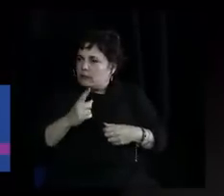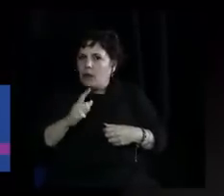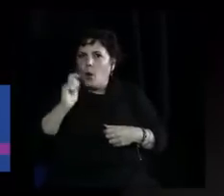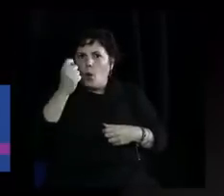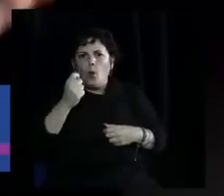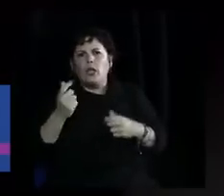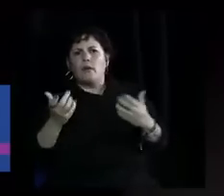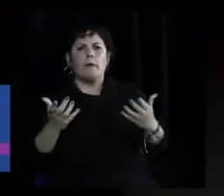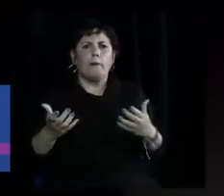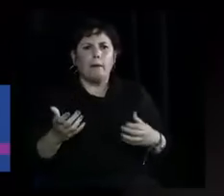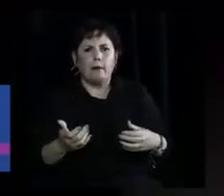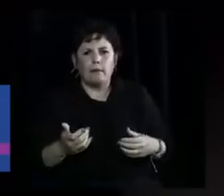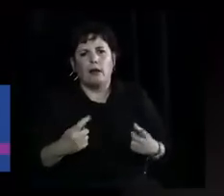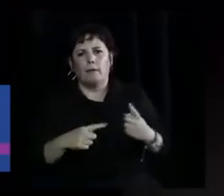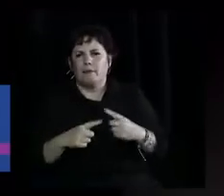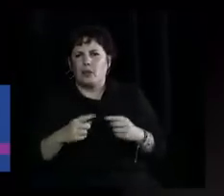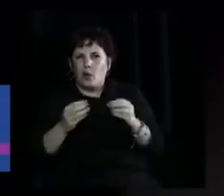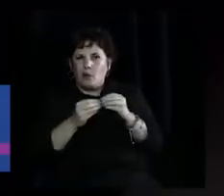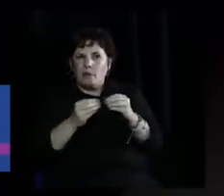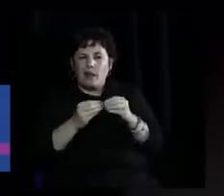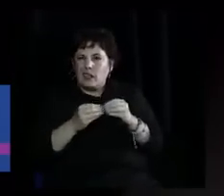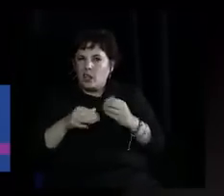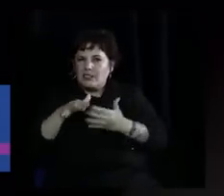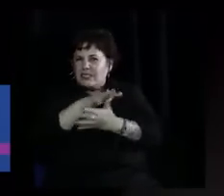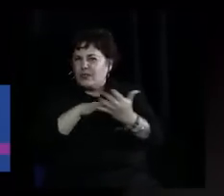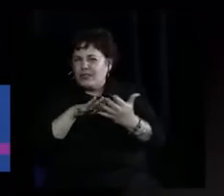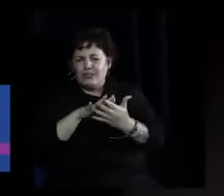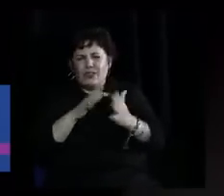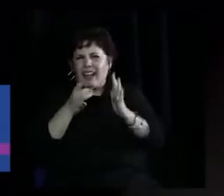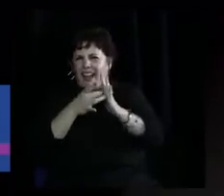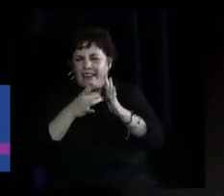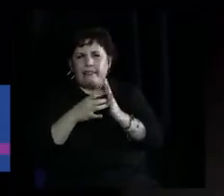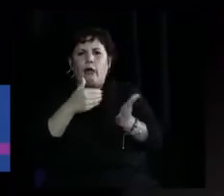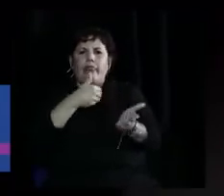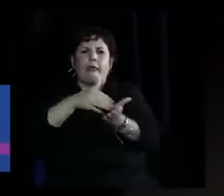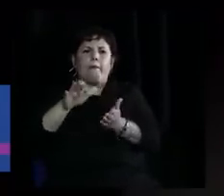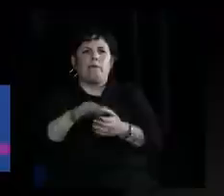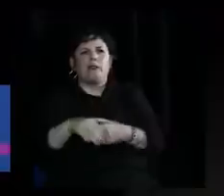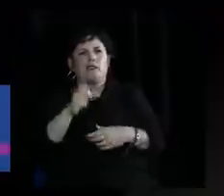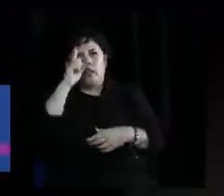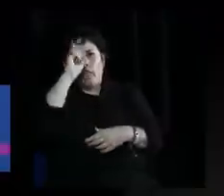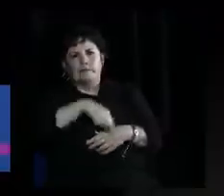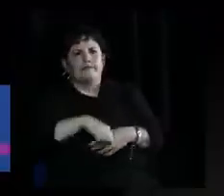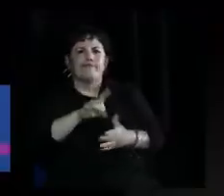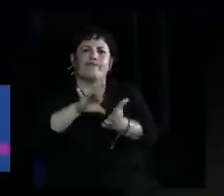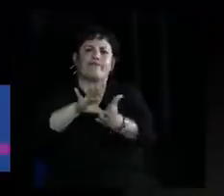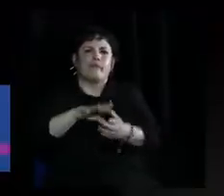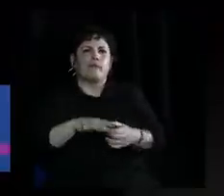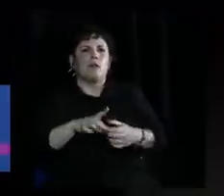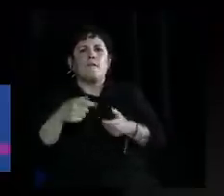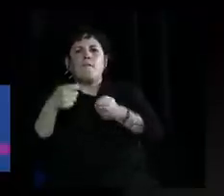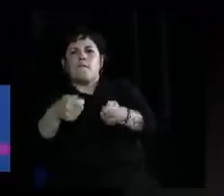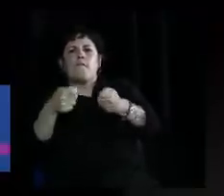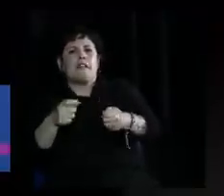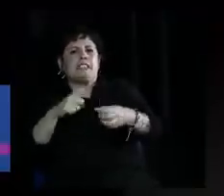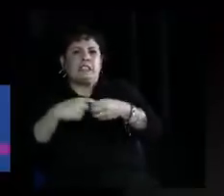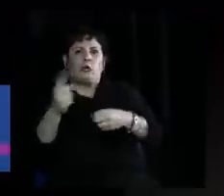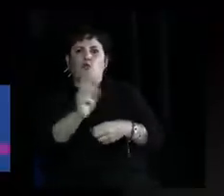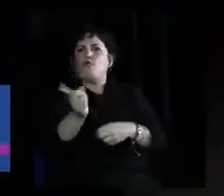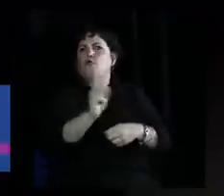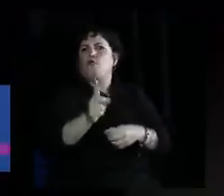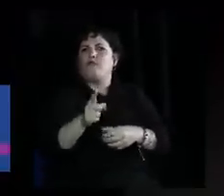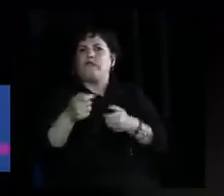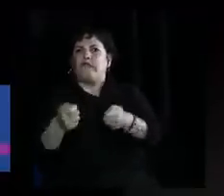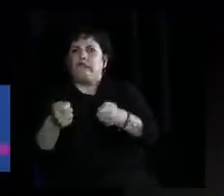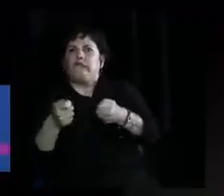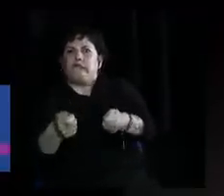pero andan permanentemente con ese tipo de situaciones, con despidos arbitrarios, con presiones para sindicalizarse o no, para